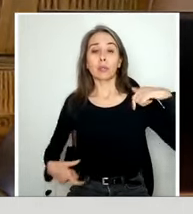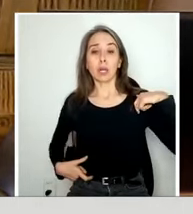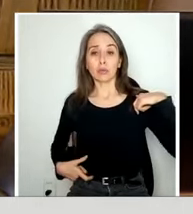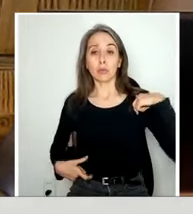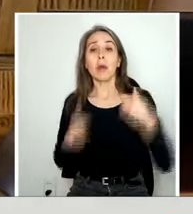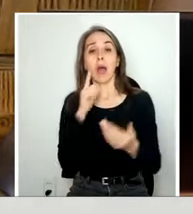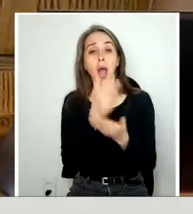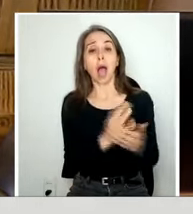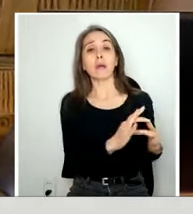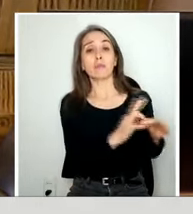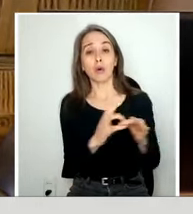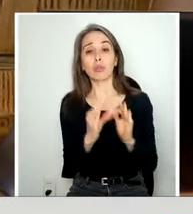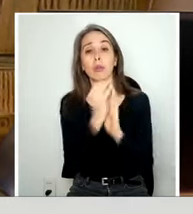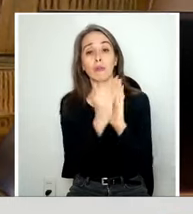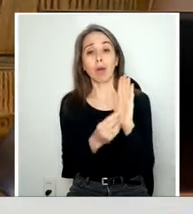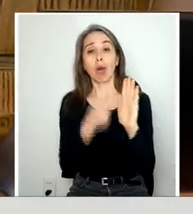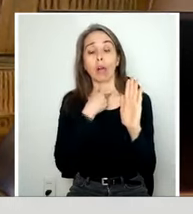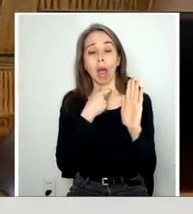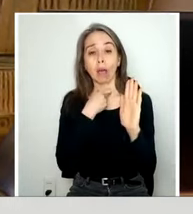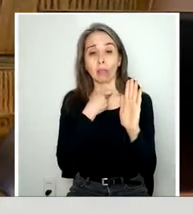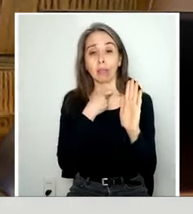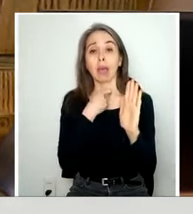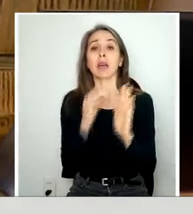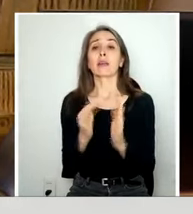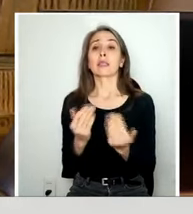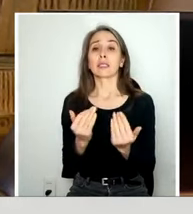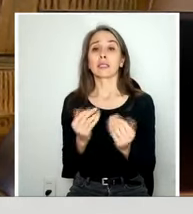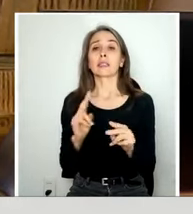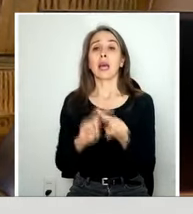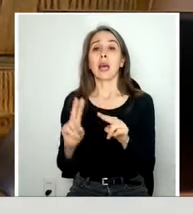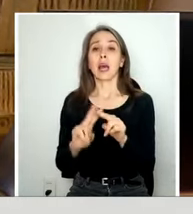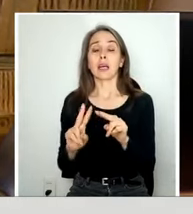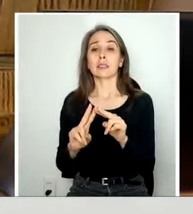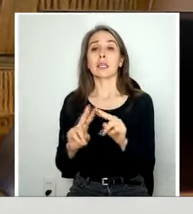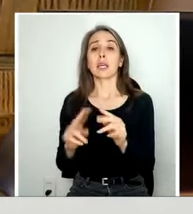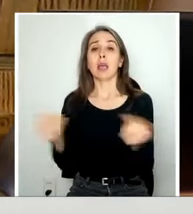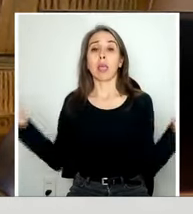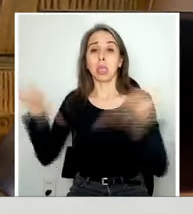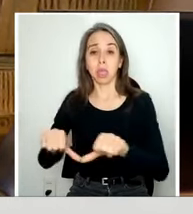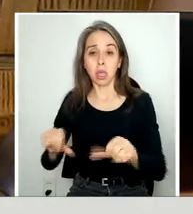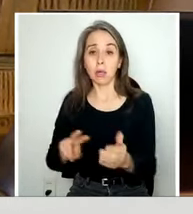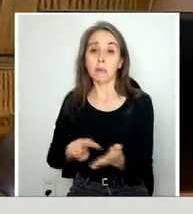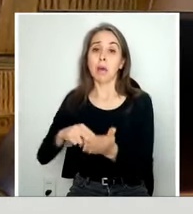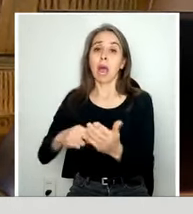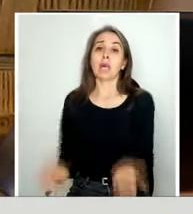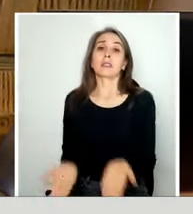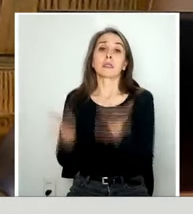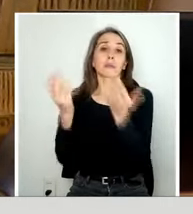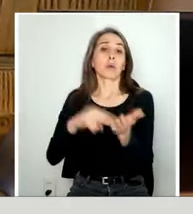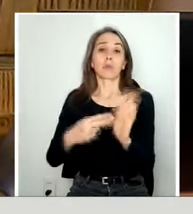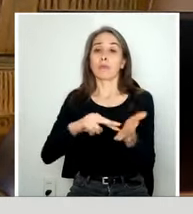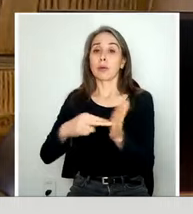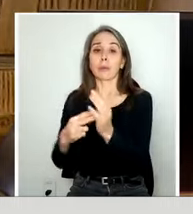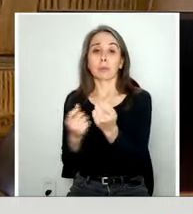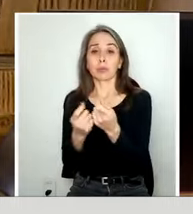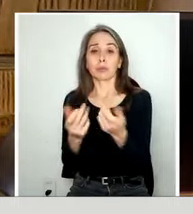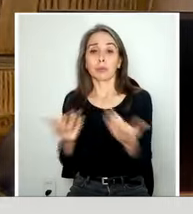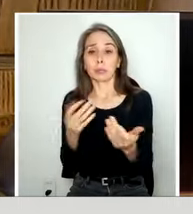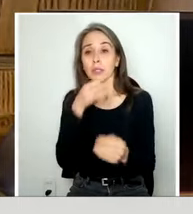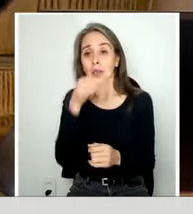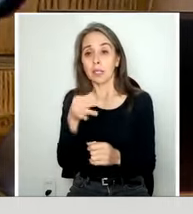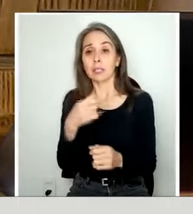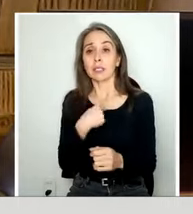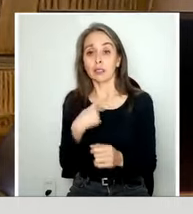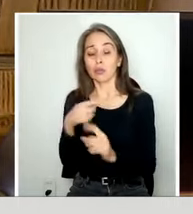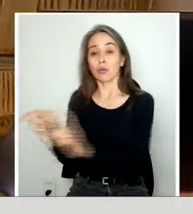garantía y la manifiesta necesidad de poder levantarnos de nuevo ante lo adverso hace él un llamado que me hago eco